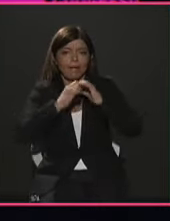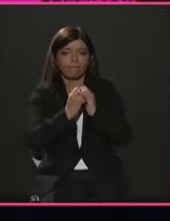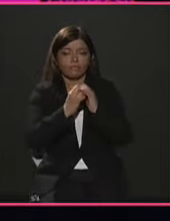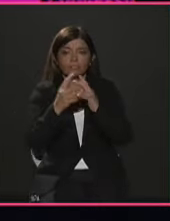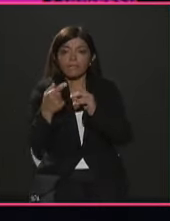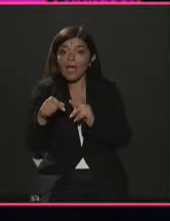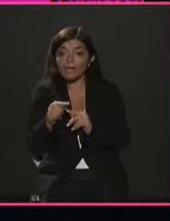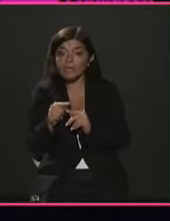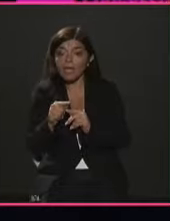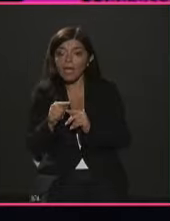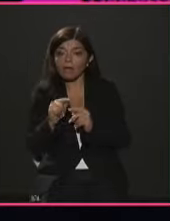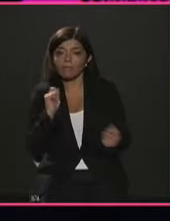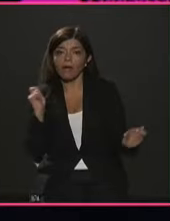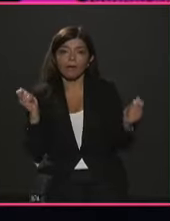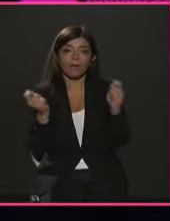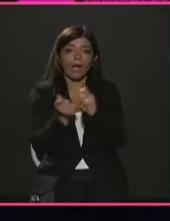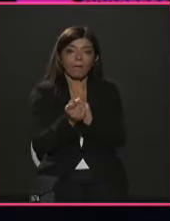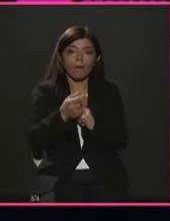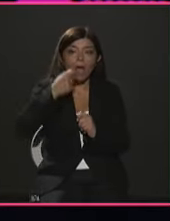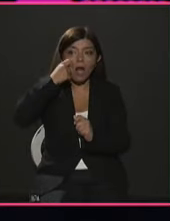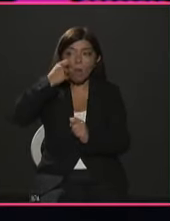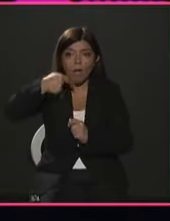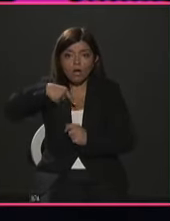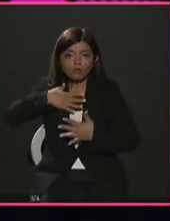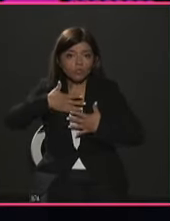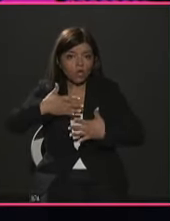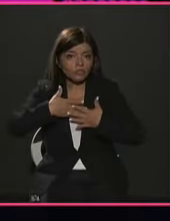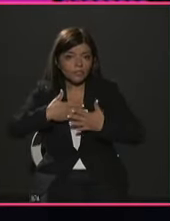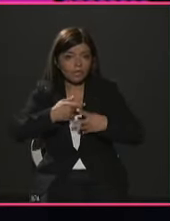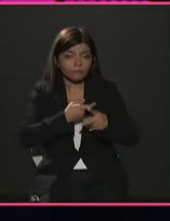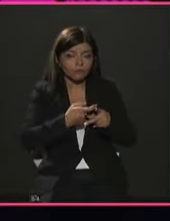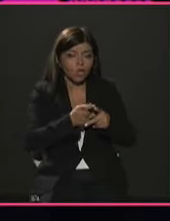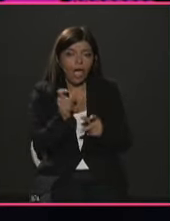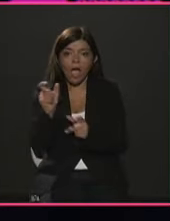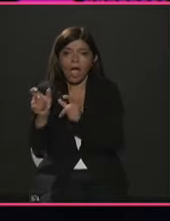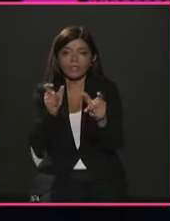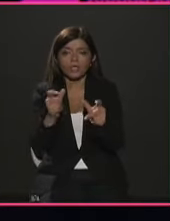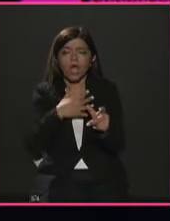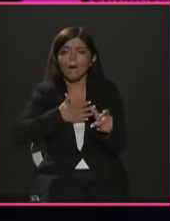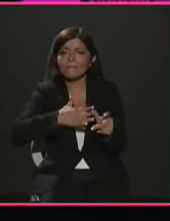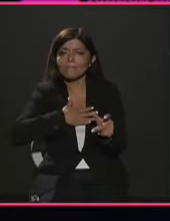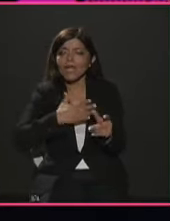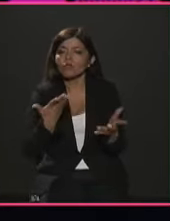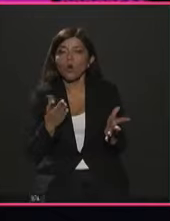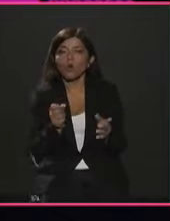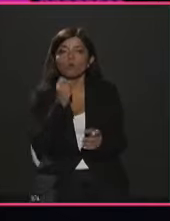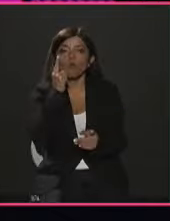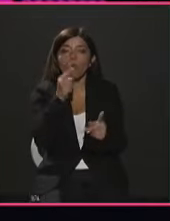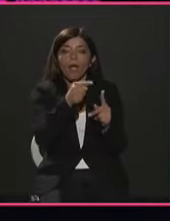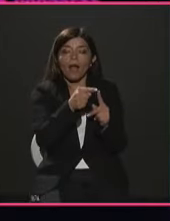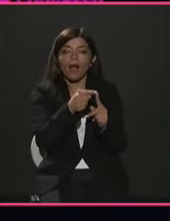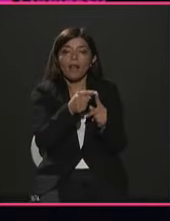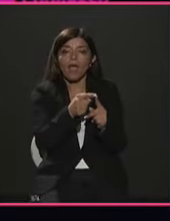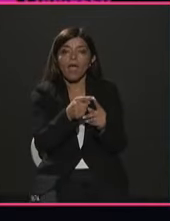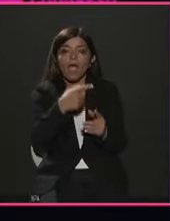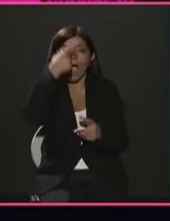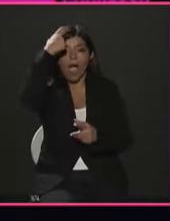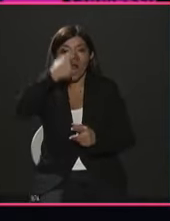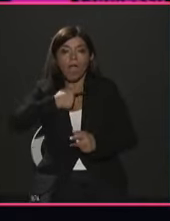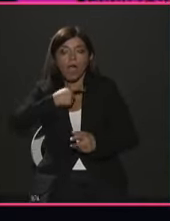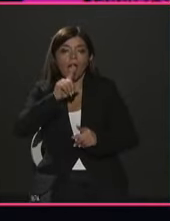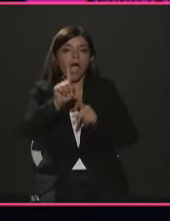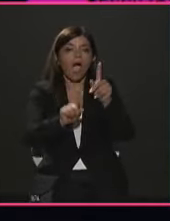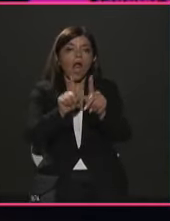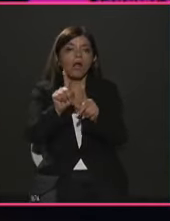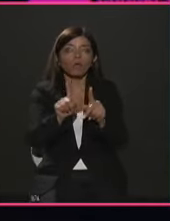va a destronar la raza humana ahora los términos que están asociados con este miedo son el riesgo existenciales algunos